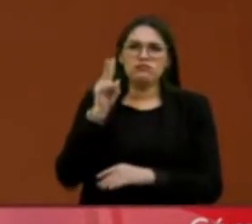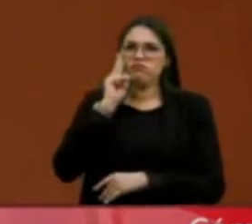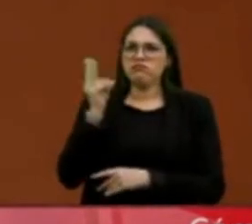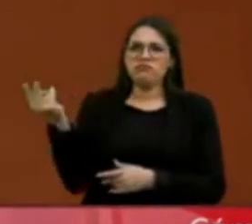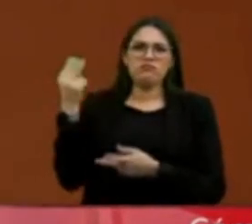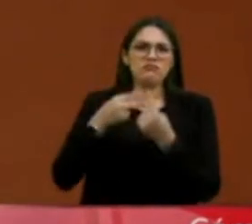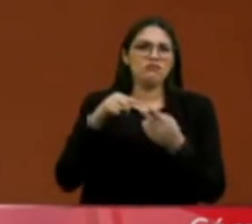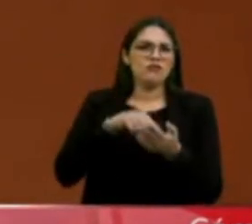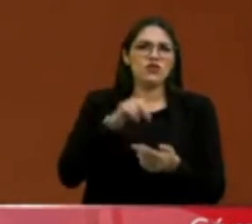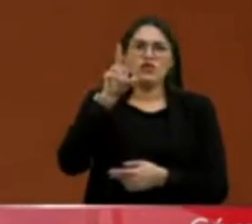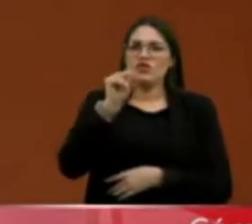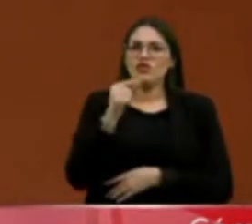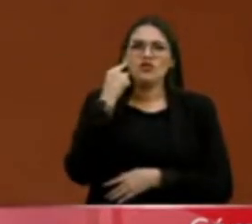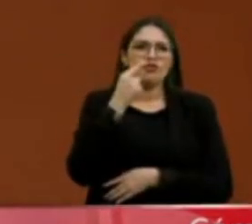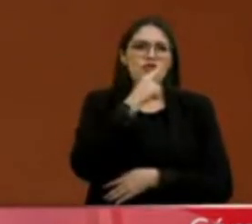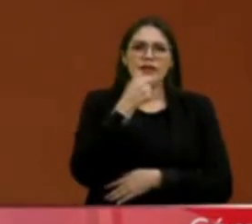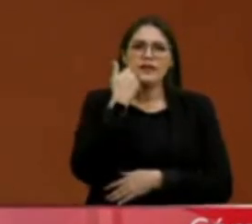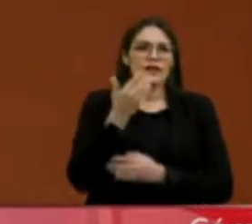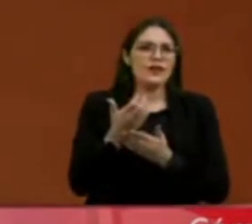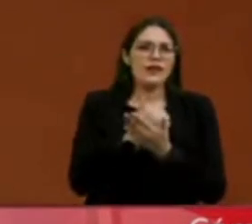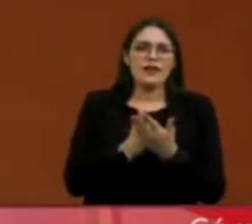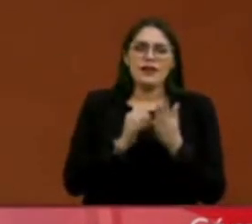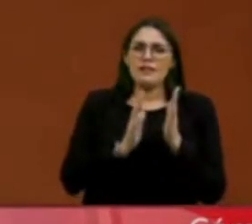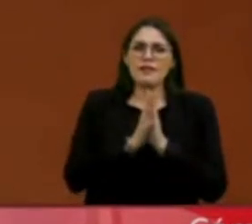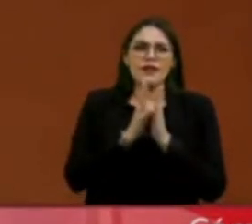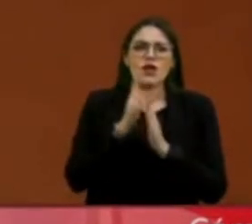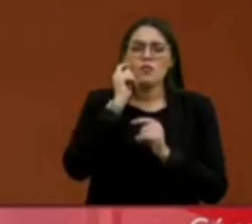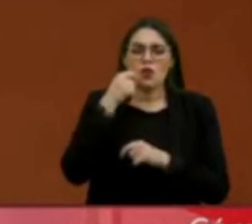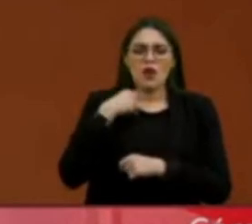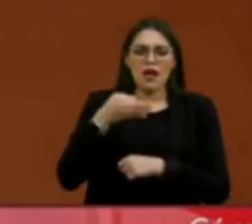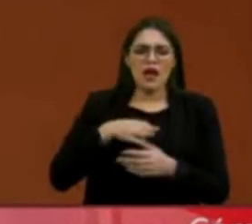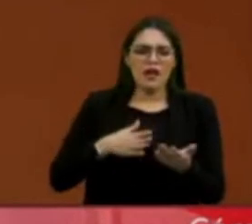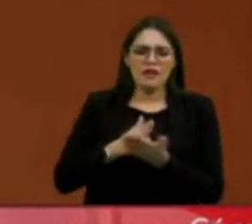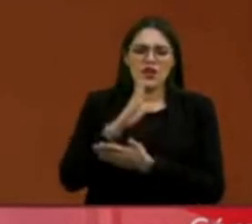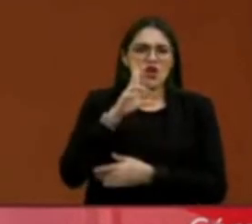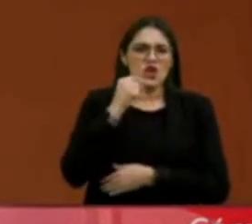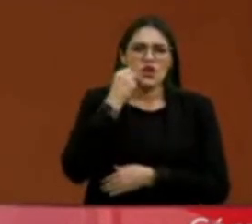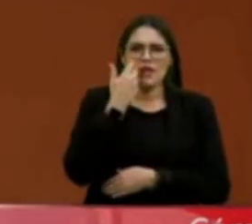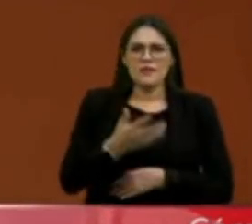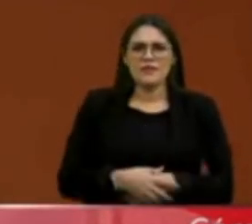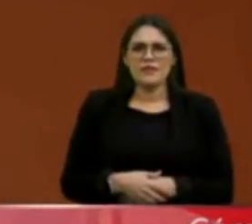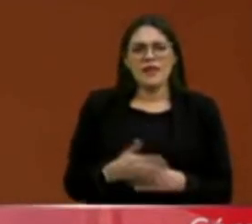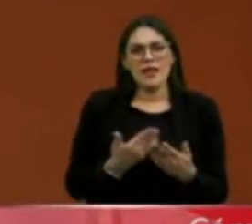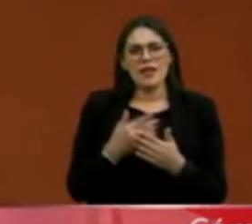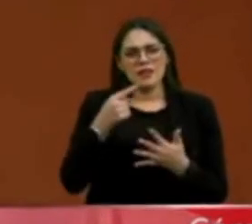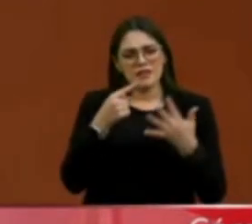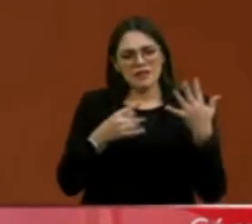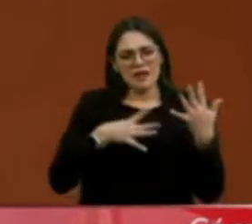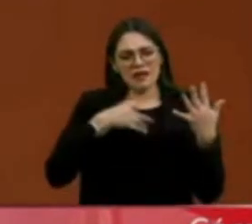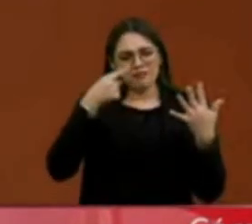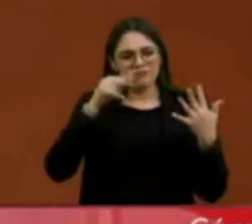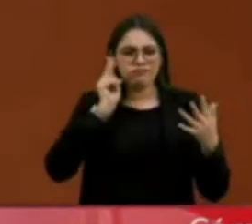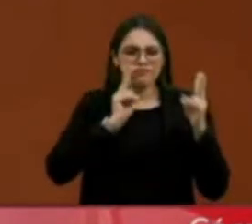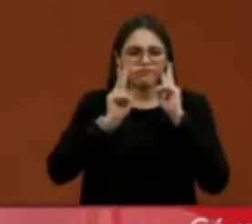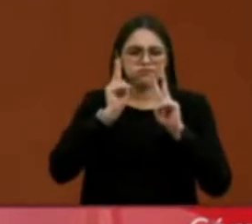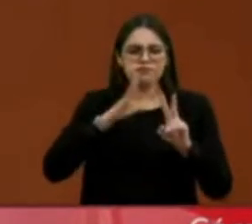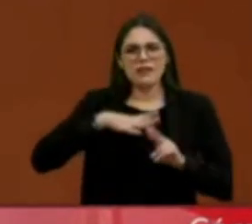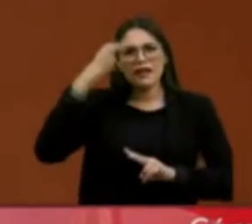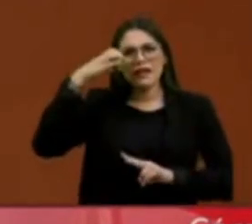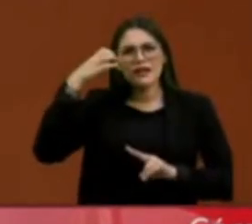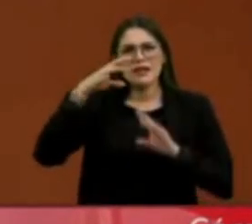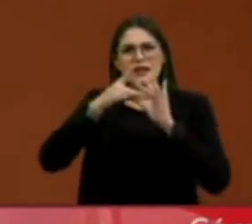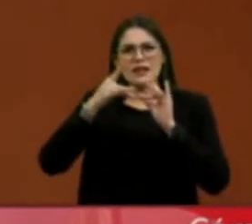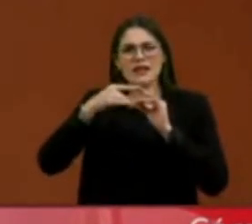manifestar que no desean participar en la elección aún y con su pase directo. Es terrible que teniendo toda esta experiencia, toda esta capacitación y una